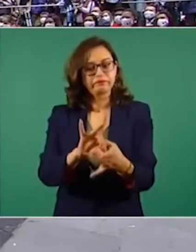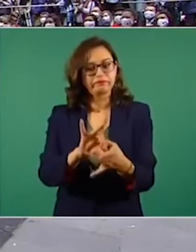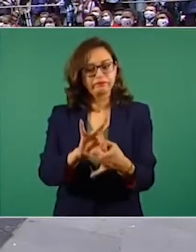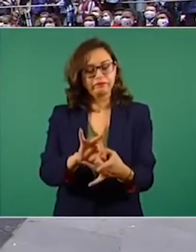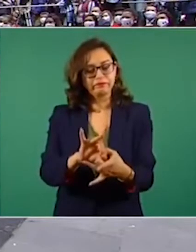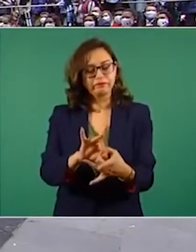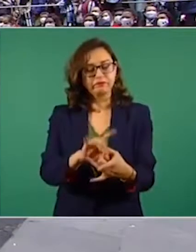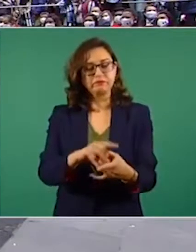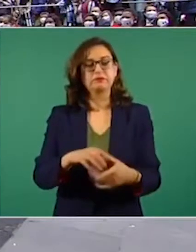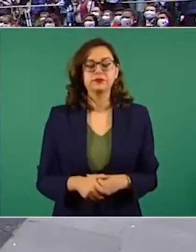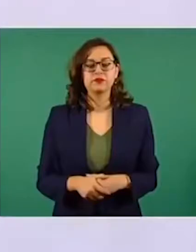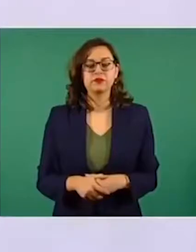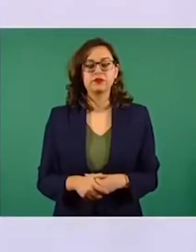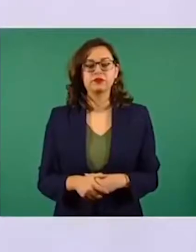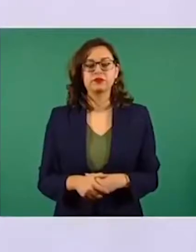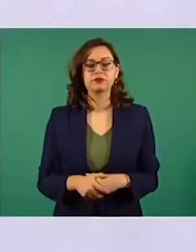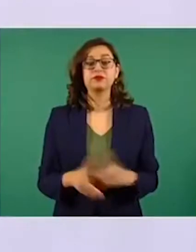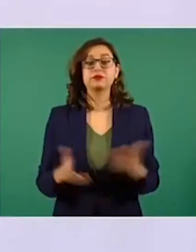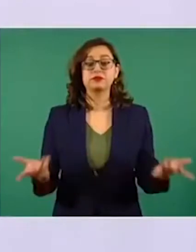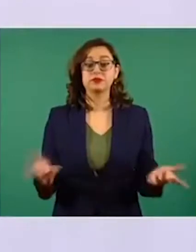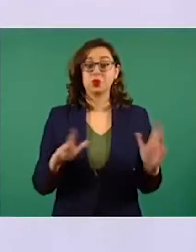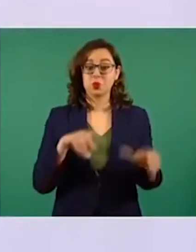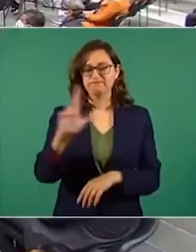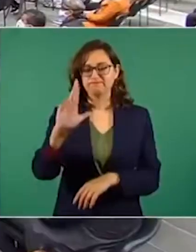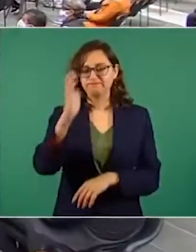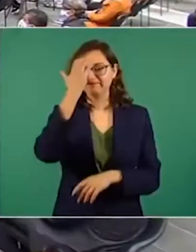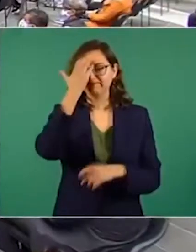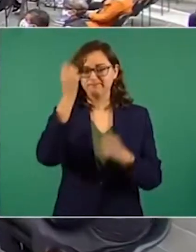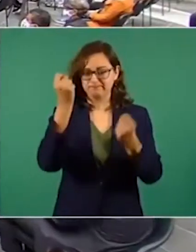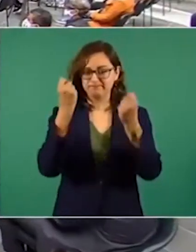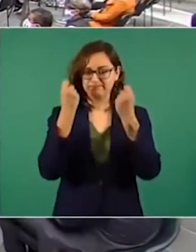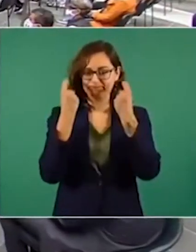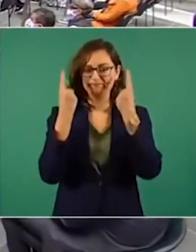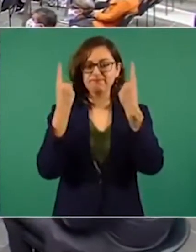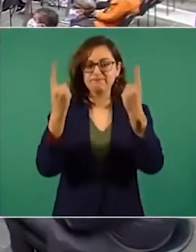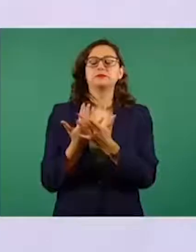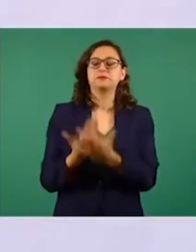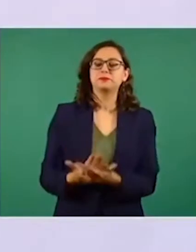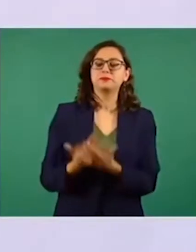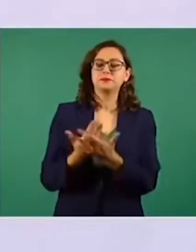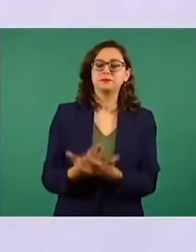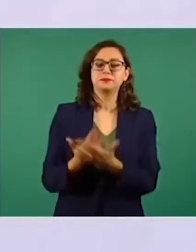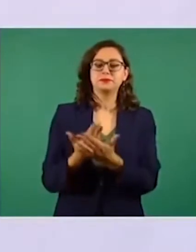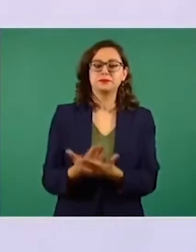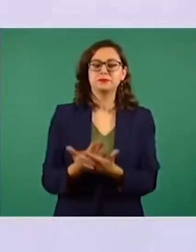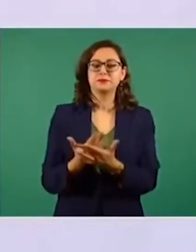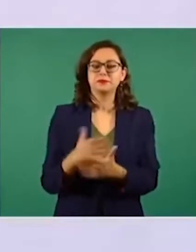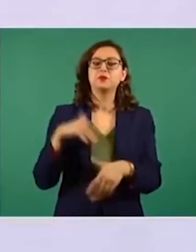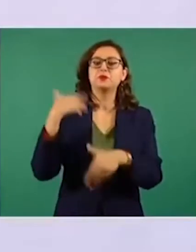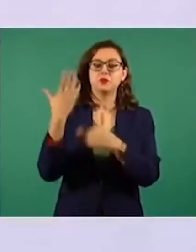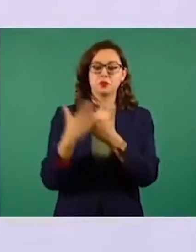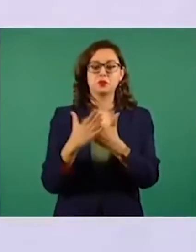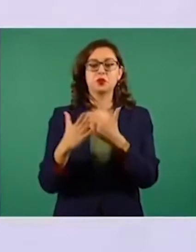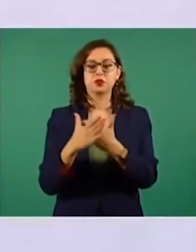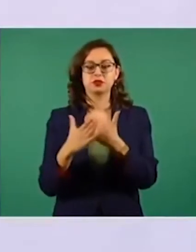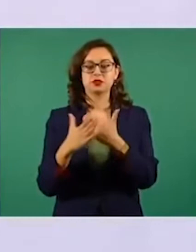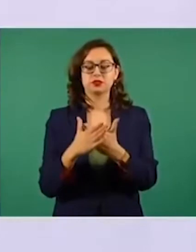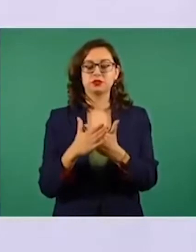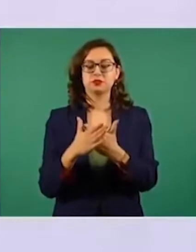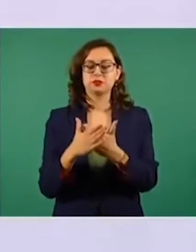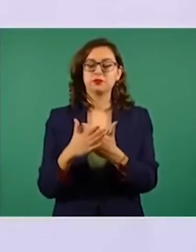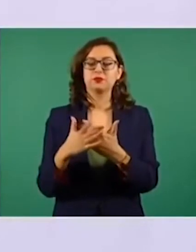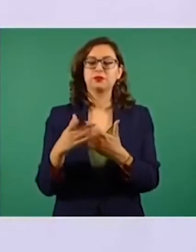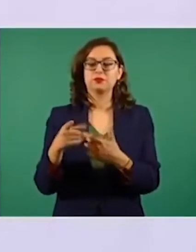Cuando regresen, aquí nos vamos a volver a encontrar. Les vamos a esperar a ustedes para reunirnos con las compañeras,